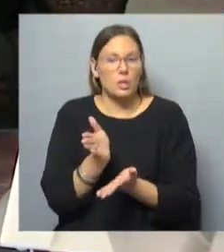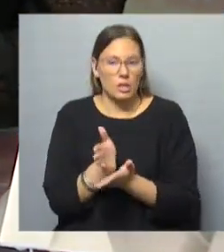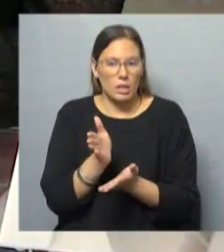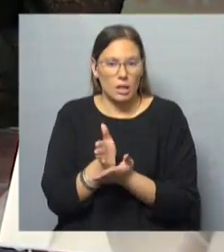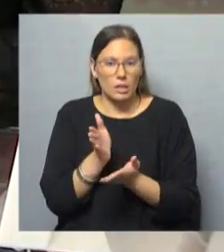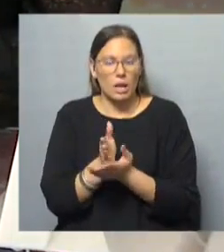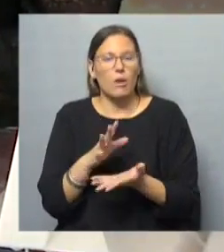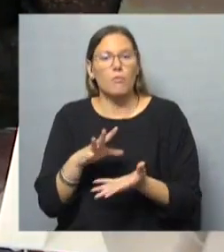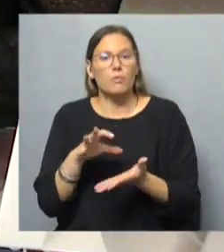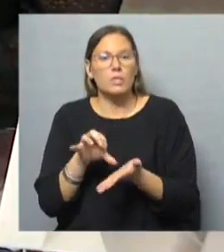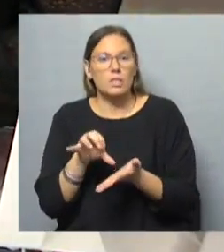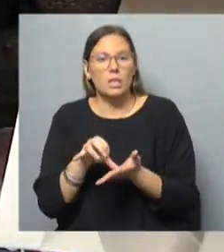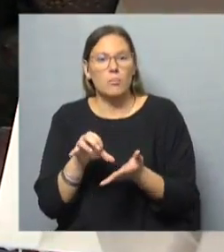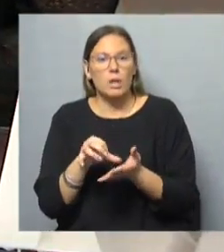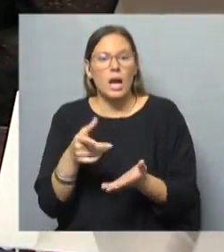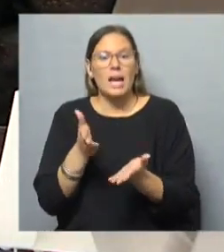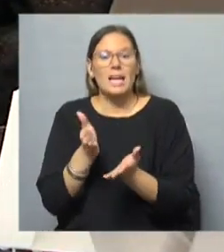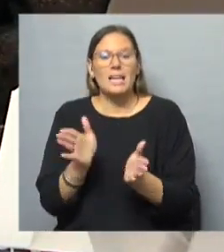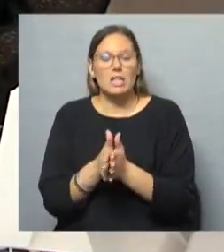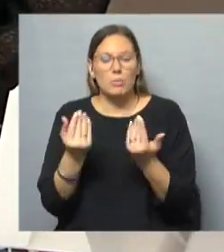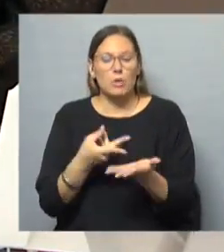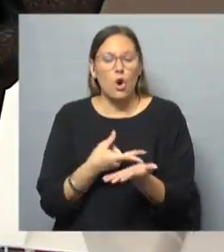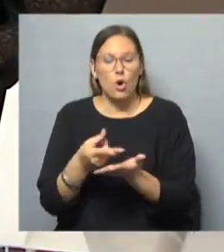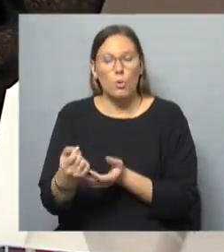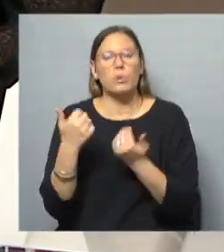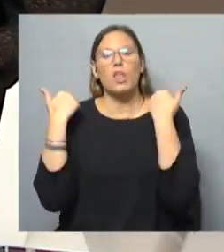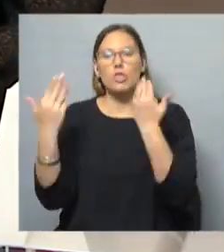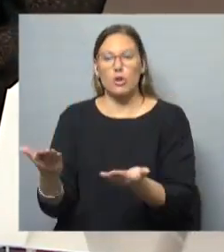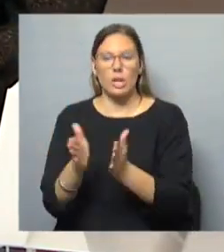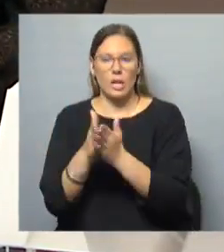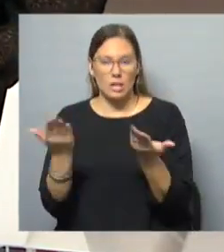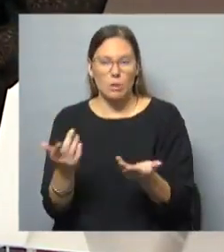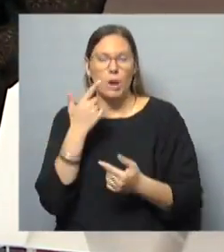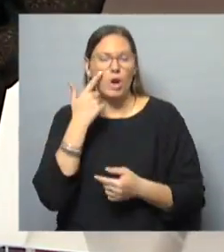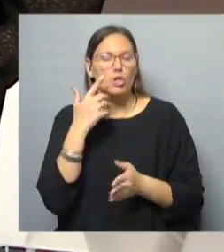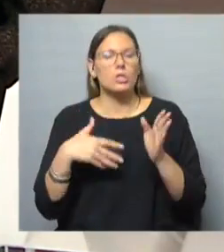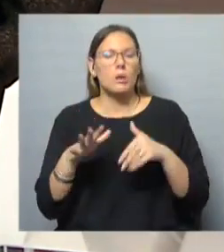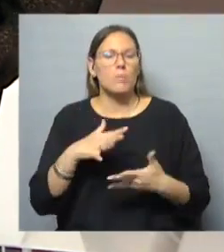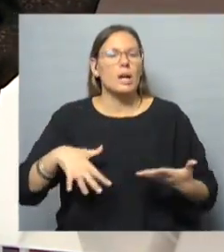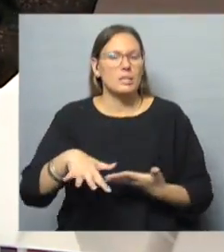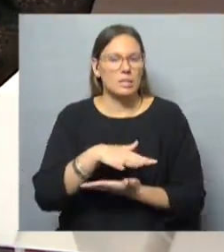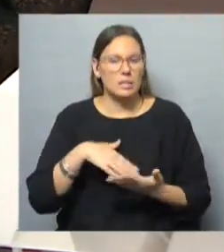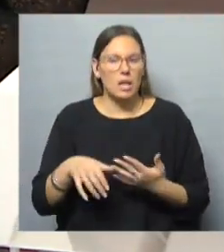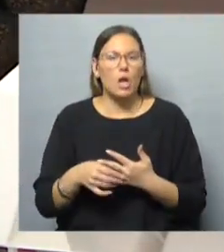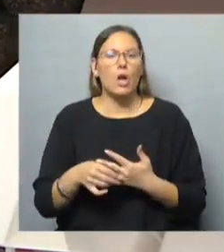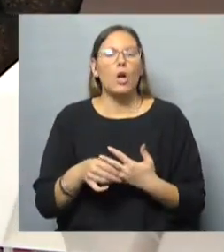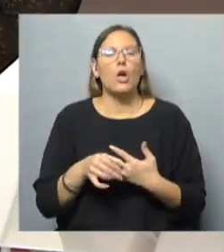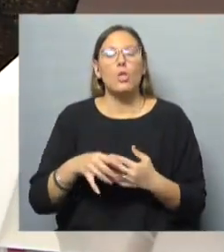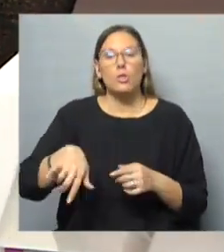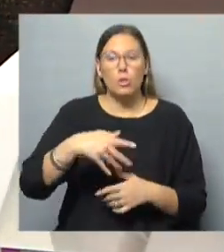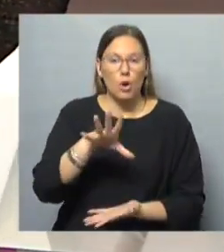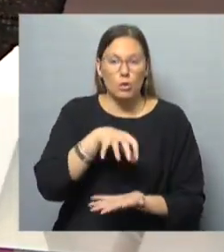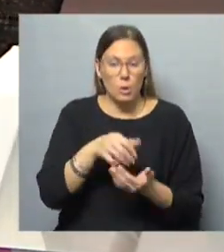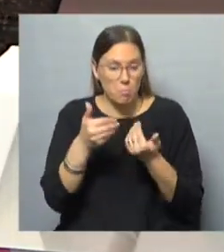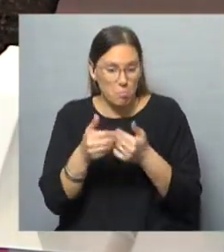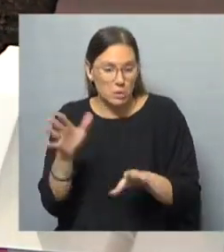como este sistema de que por cada libro que se compra ellos donan un libro. Así que bueno, para conocer un poquito más de toda esta acción, dónde están ubicados y cuándo